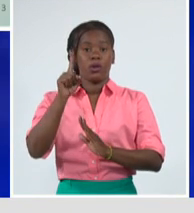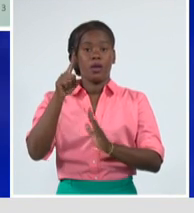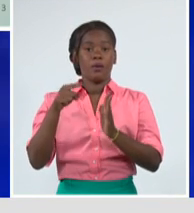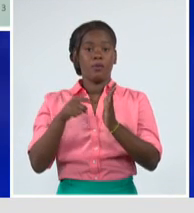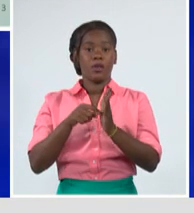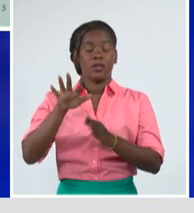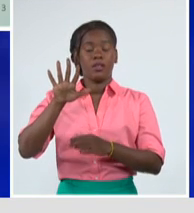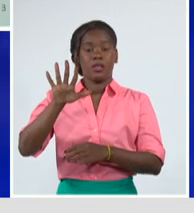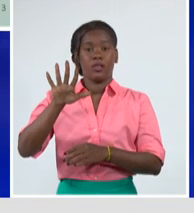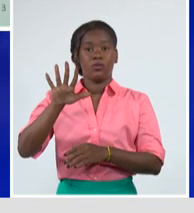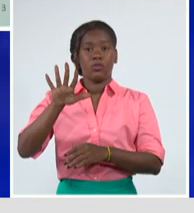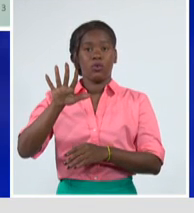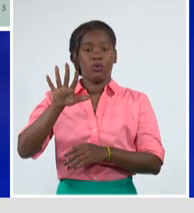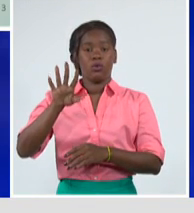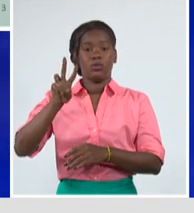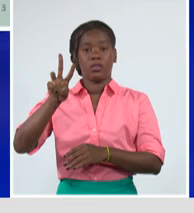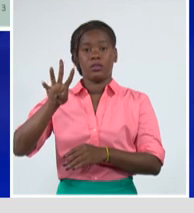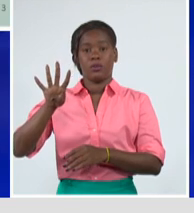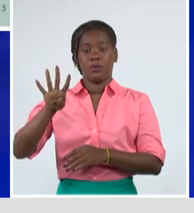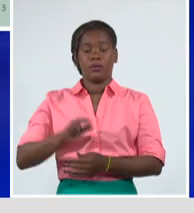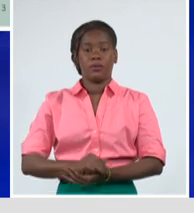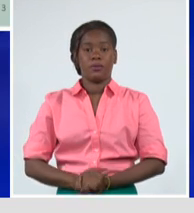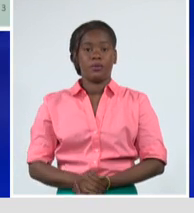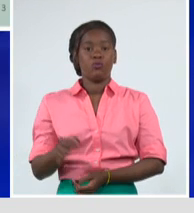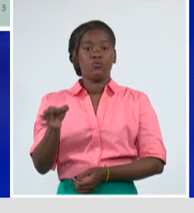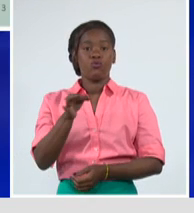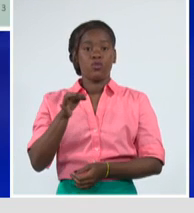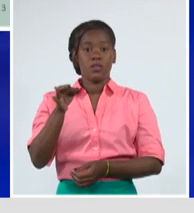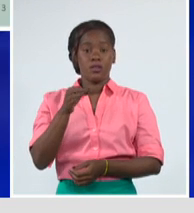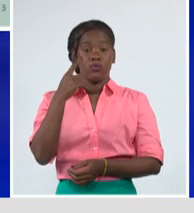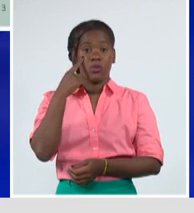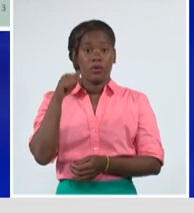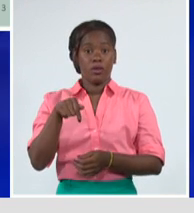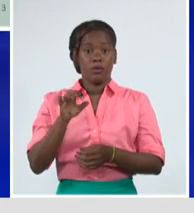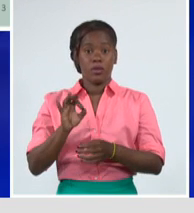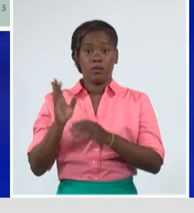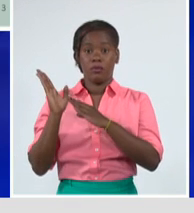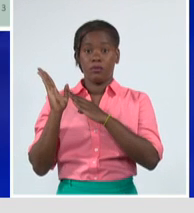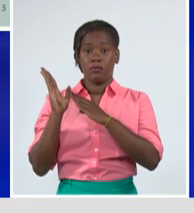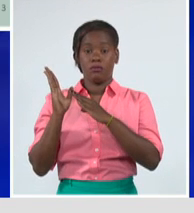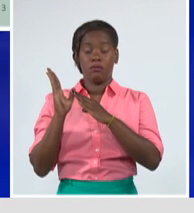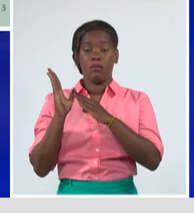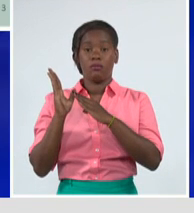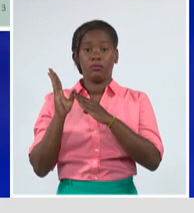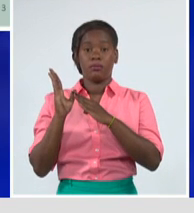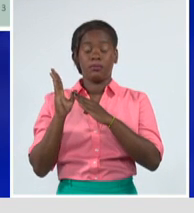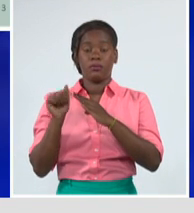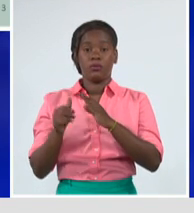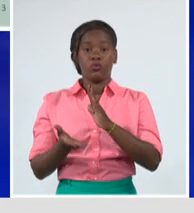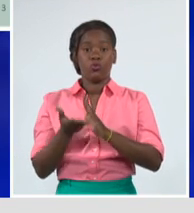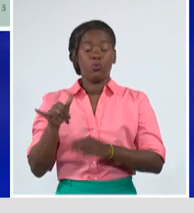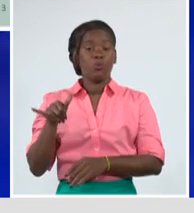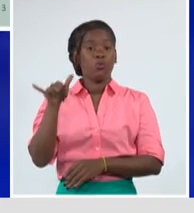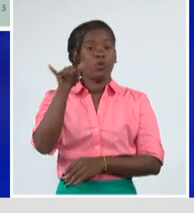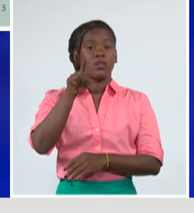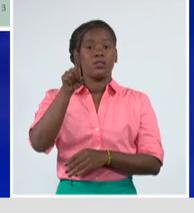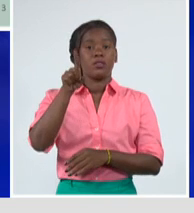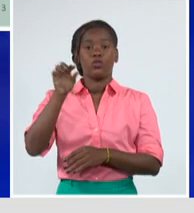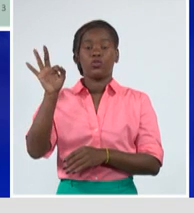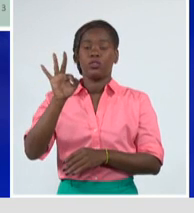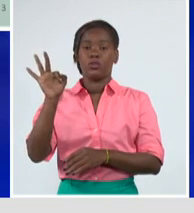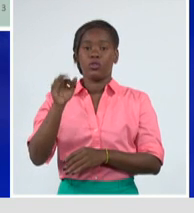más. Los municipios con cifras por encima de 100, Boyero 188, 10